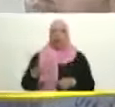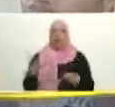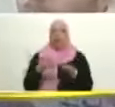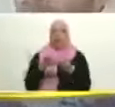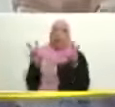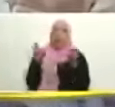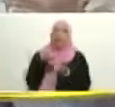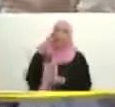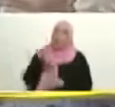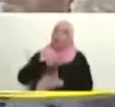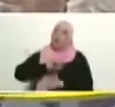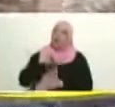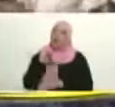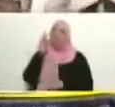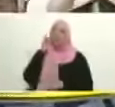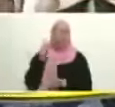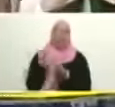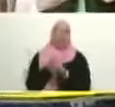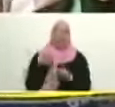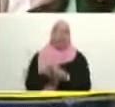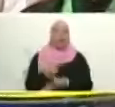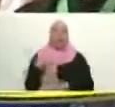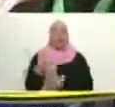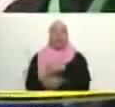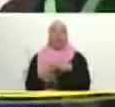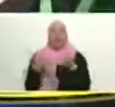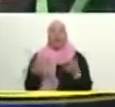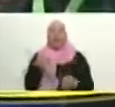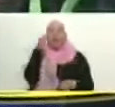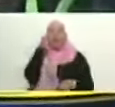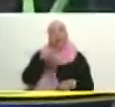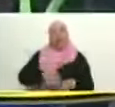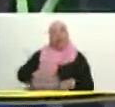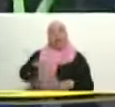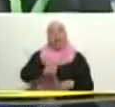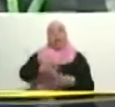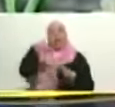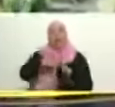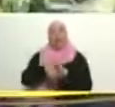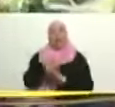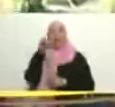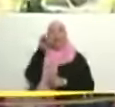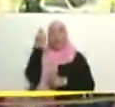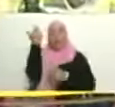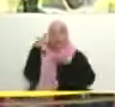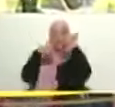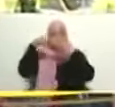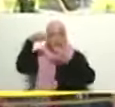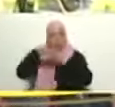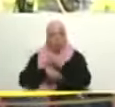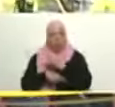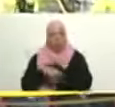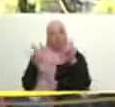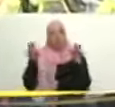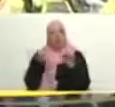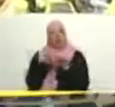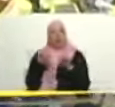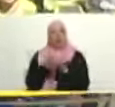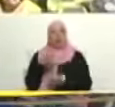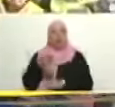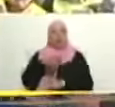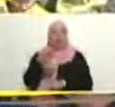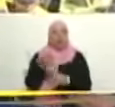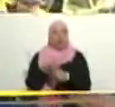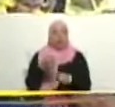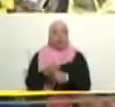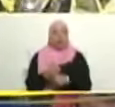nueva policía bolivariana, revolucionaria, profundamente chavista. Una nueva policía desde el